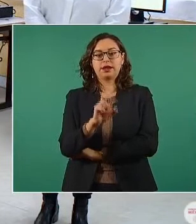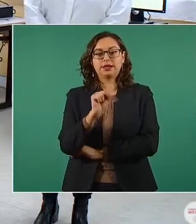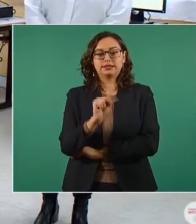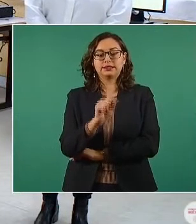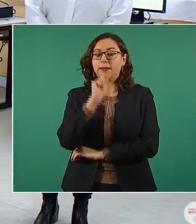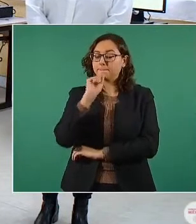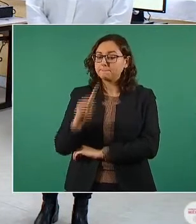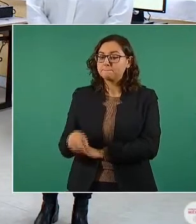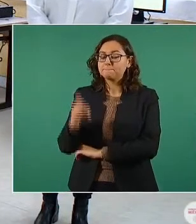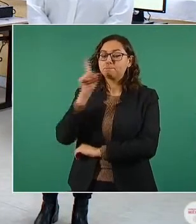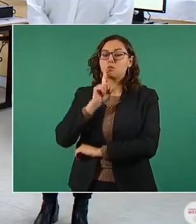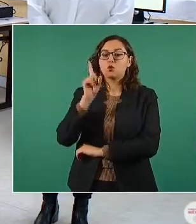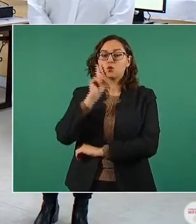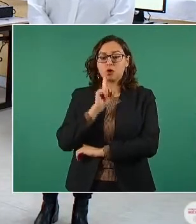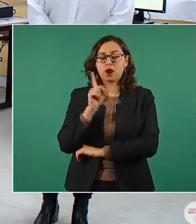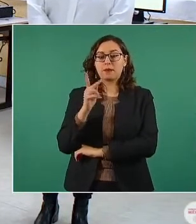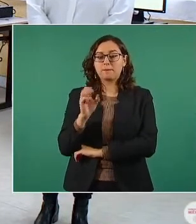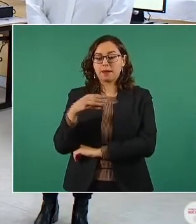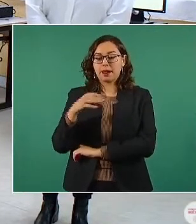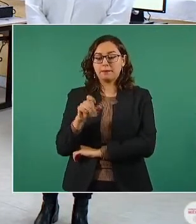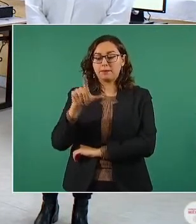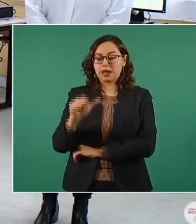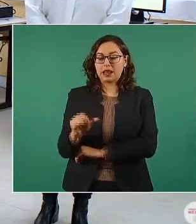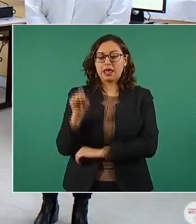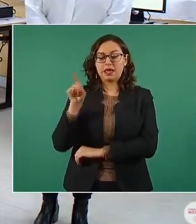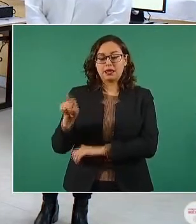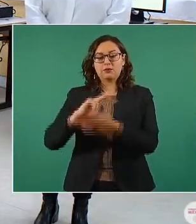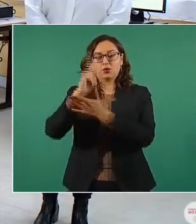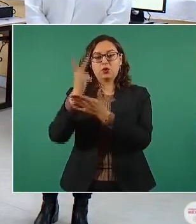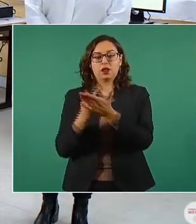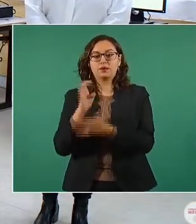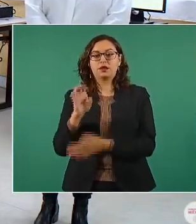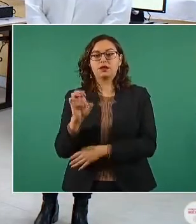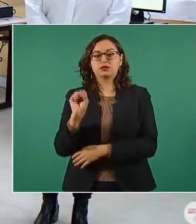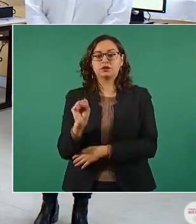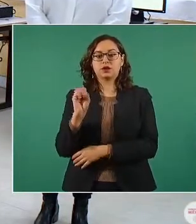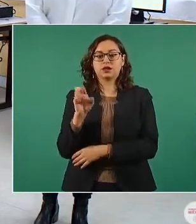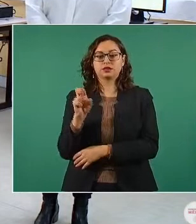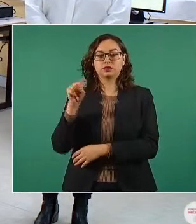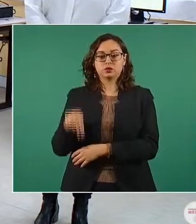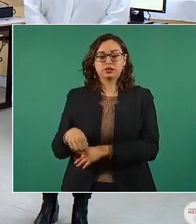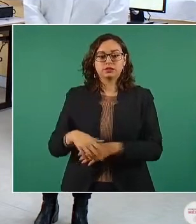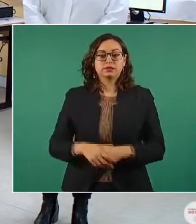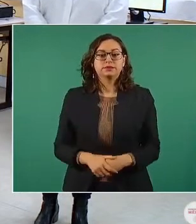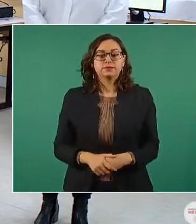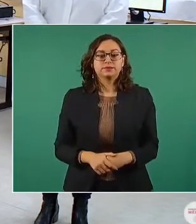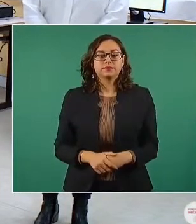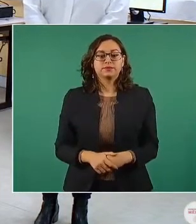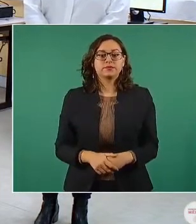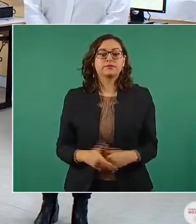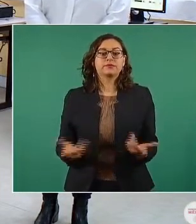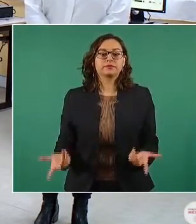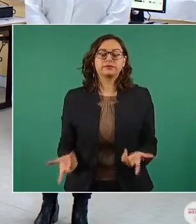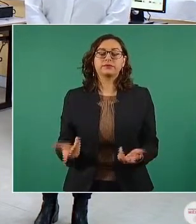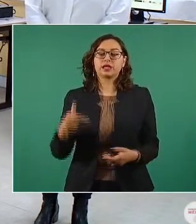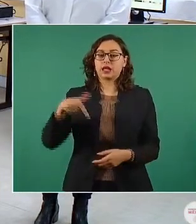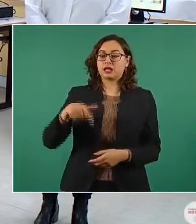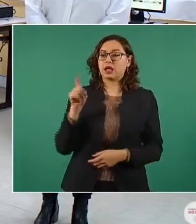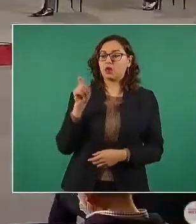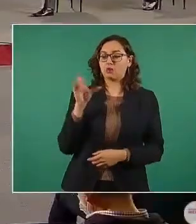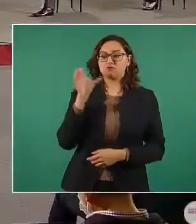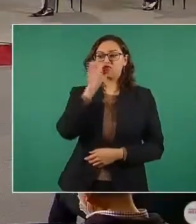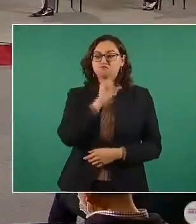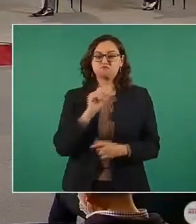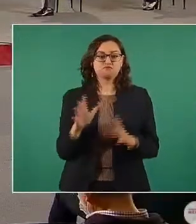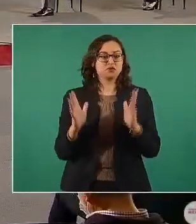Ruiz de la Escuela Es Nuestra. Le cedo la palabra al señor gobernador. Un saludo, señor presidente, desde Aguascalientes. Estamos